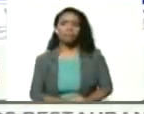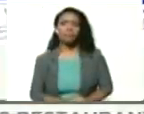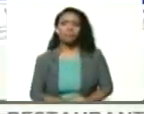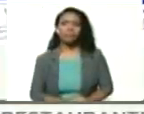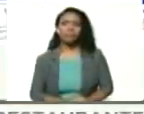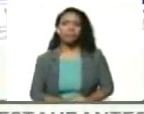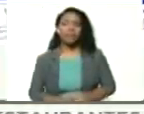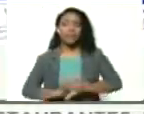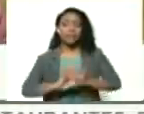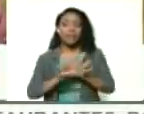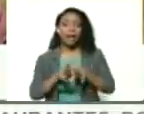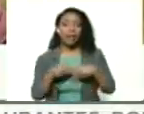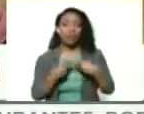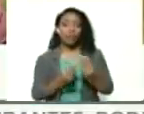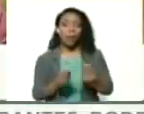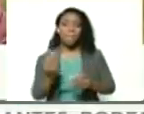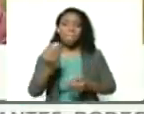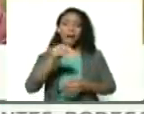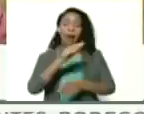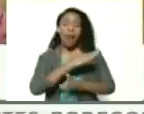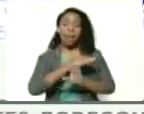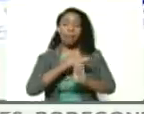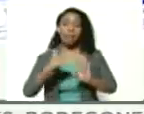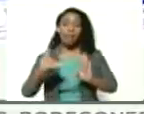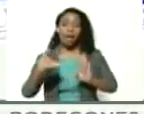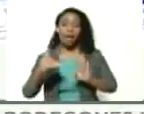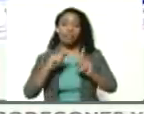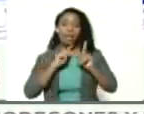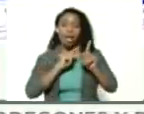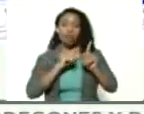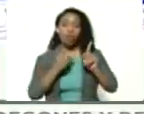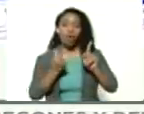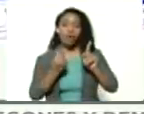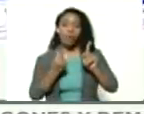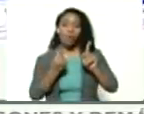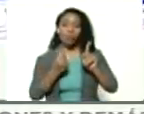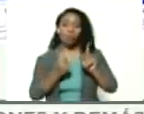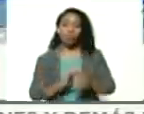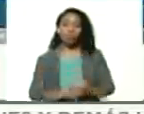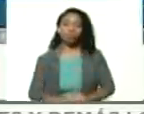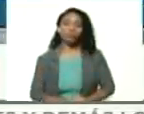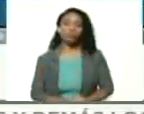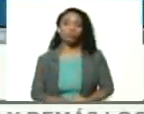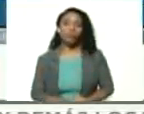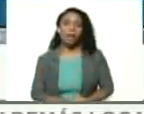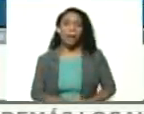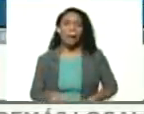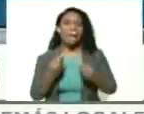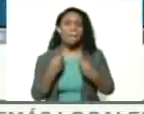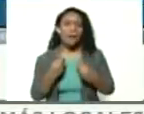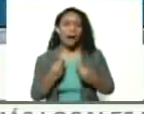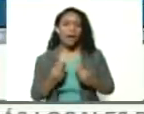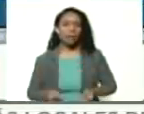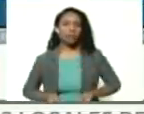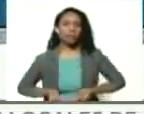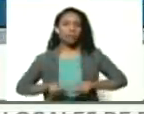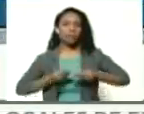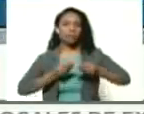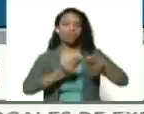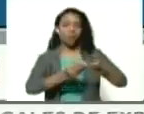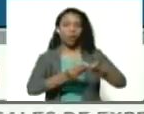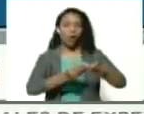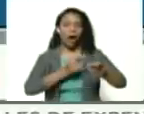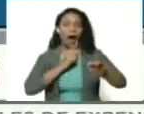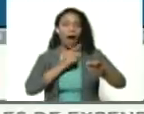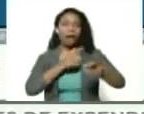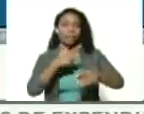Y ya garantizamos más de la mitad de esos recursos para acceder a